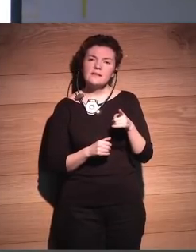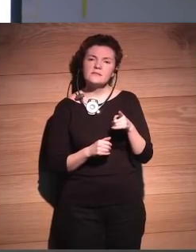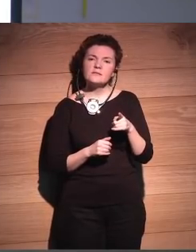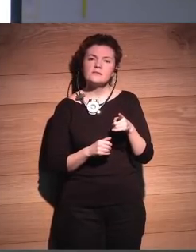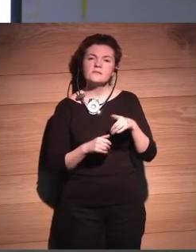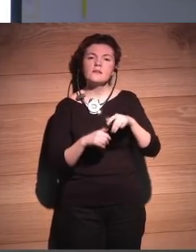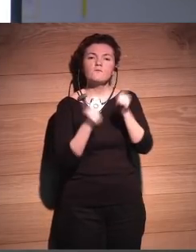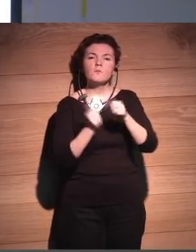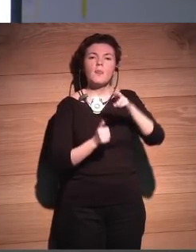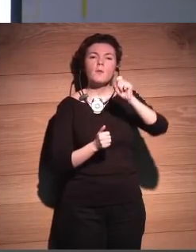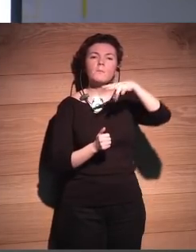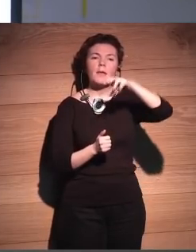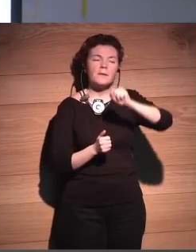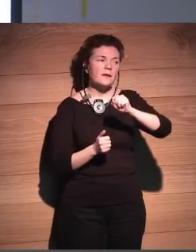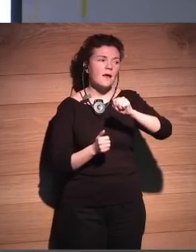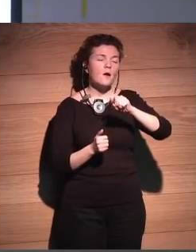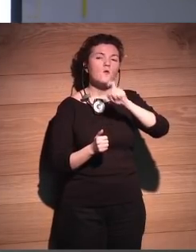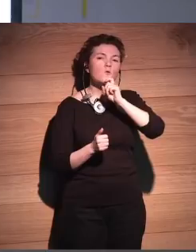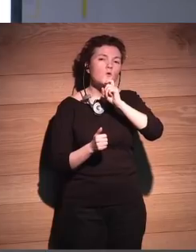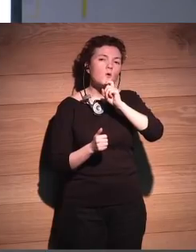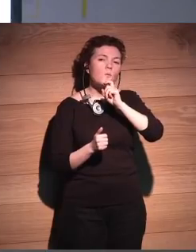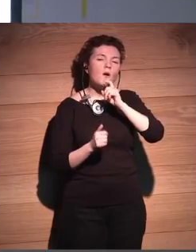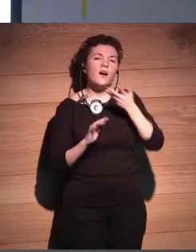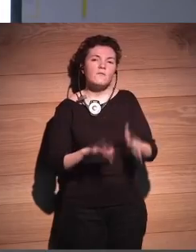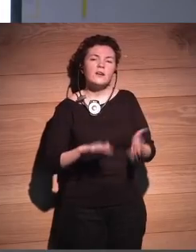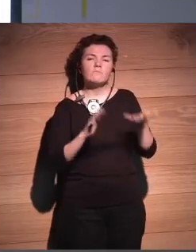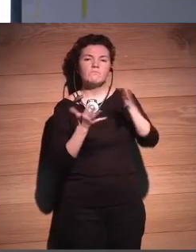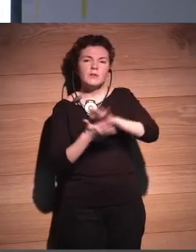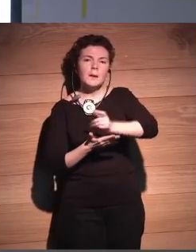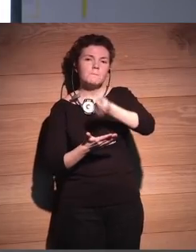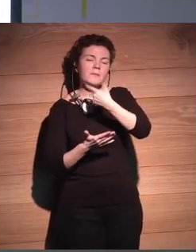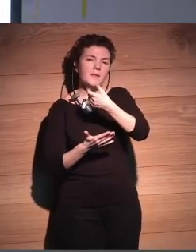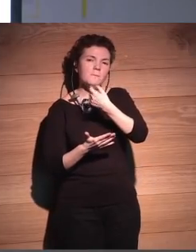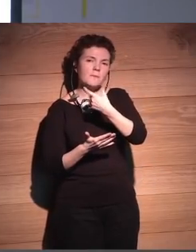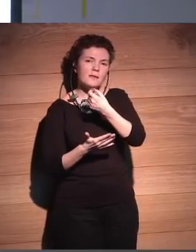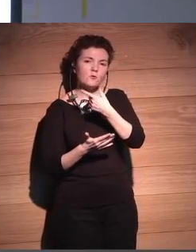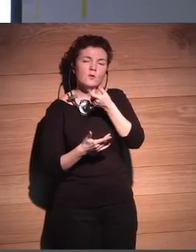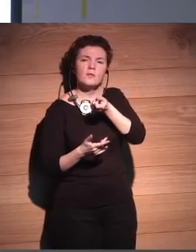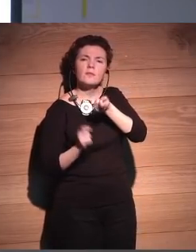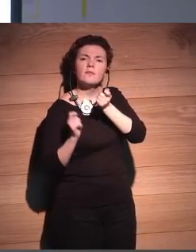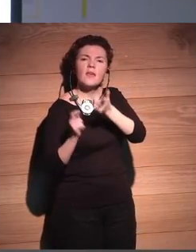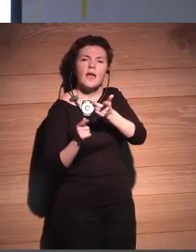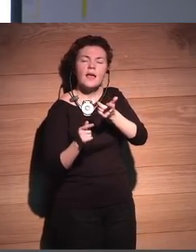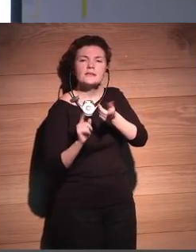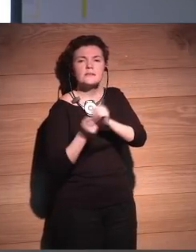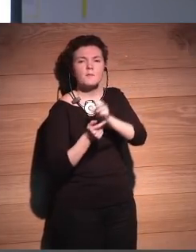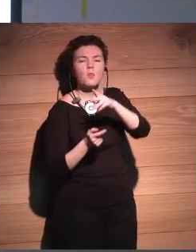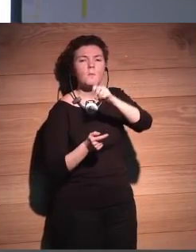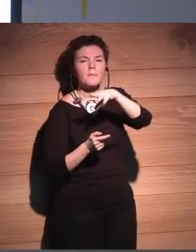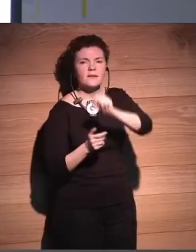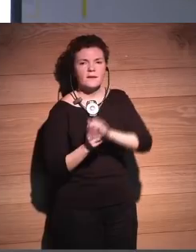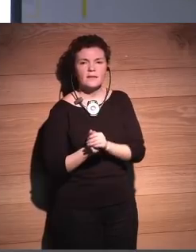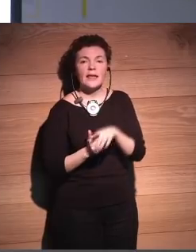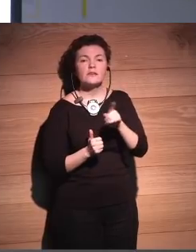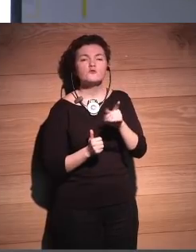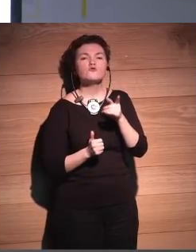de la dopamina, el metabolismo de la dopamina, cómo se convierte el medicamento que suministramos en dopamina.